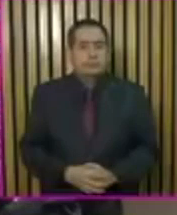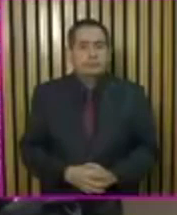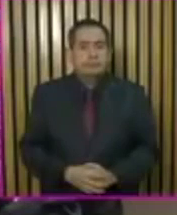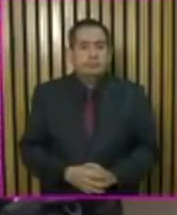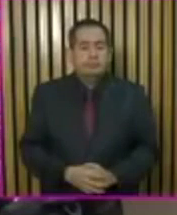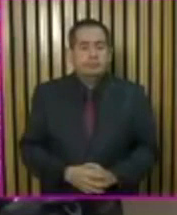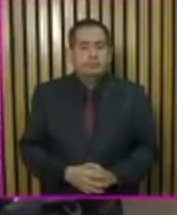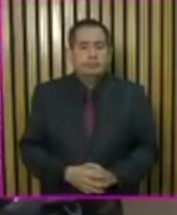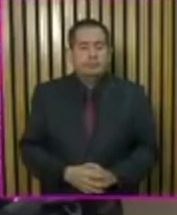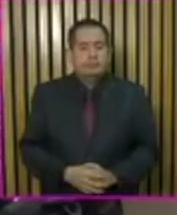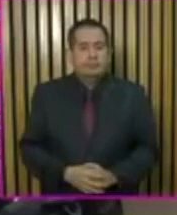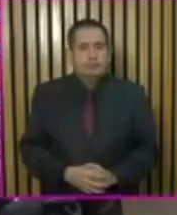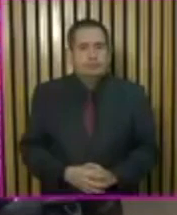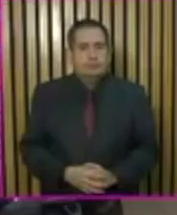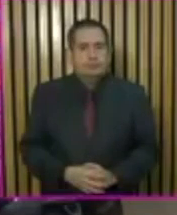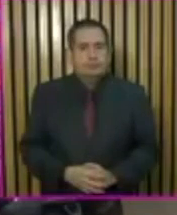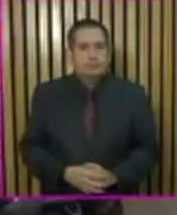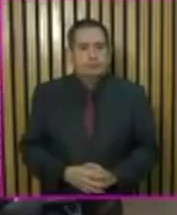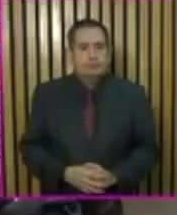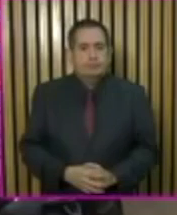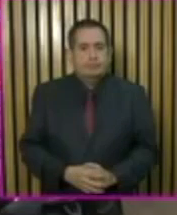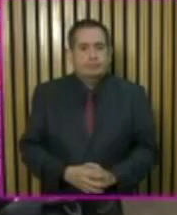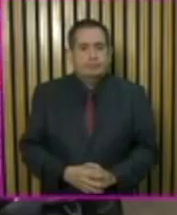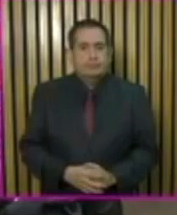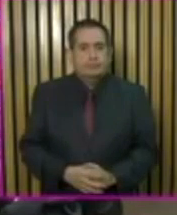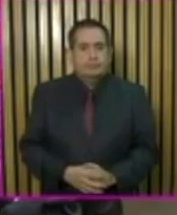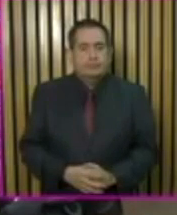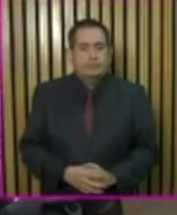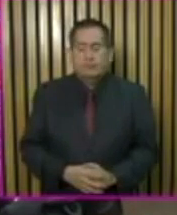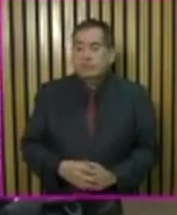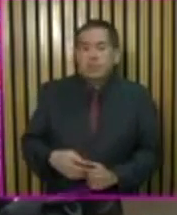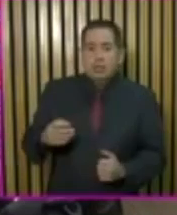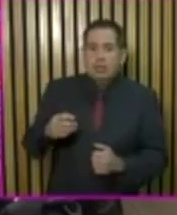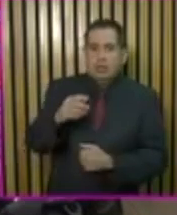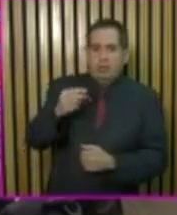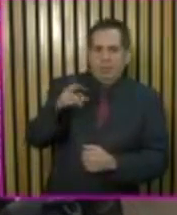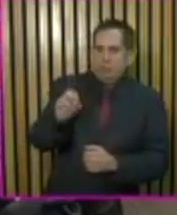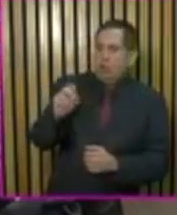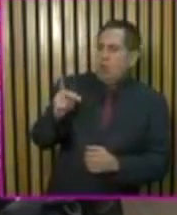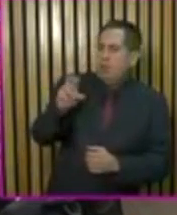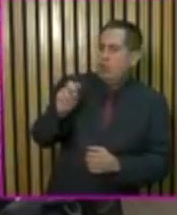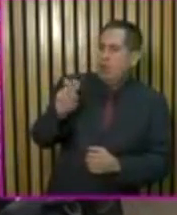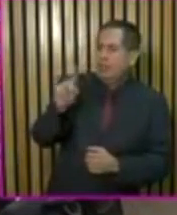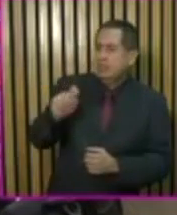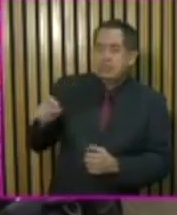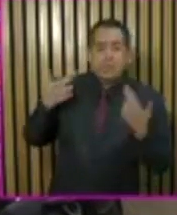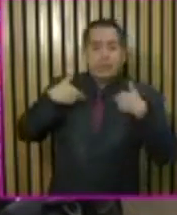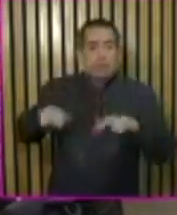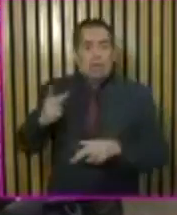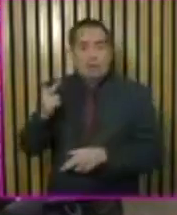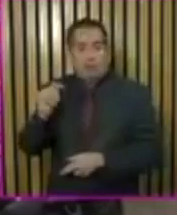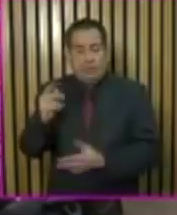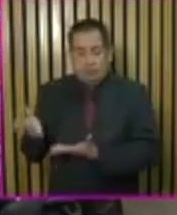el instituto nacional electoral instaló de manera formal la comisión temporal de presupuesto 2019 el cual definirá los recursos